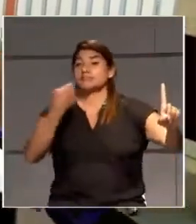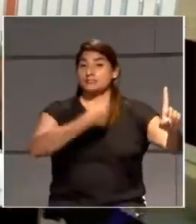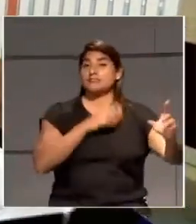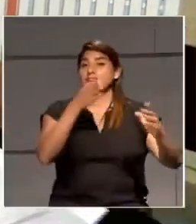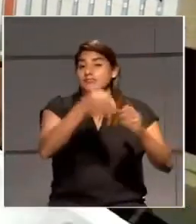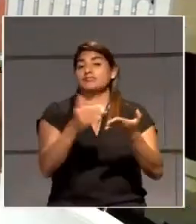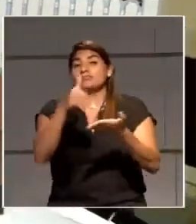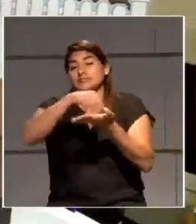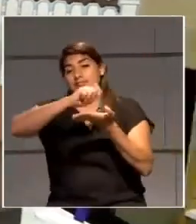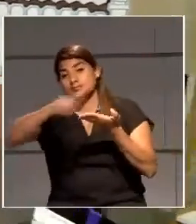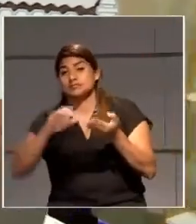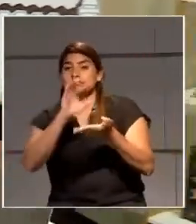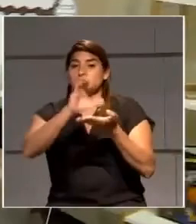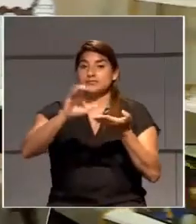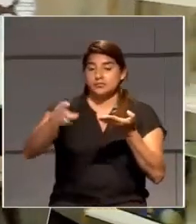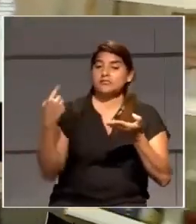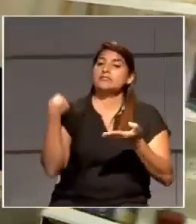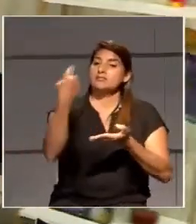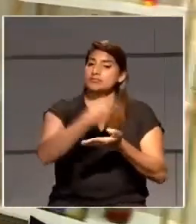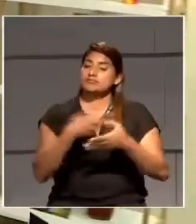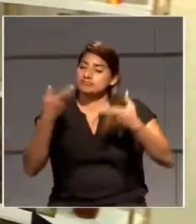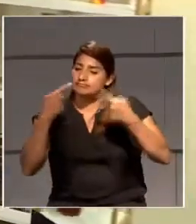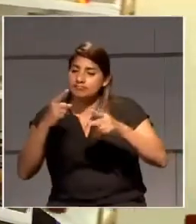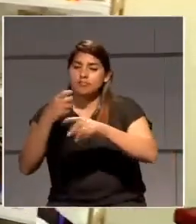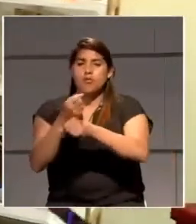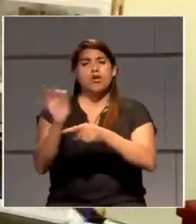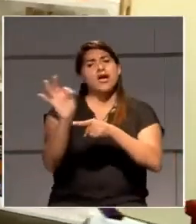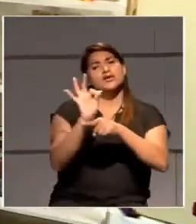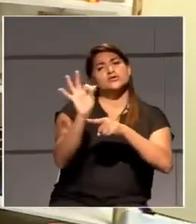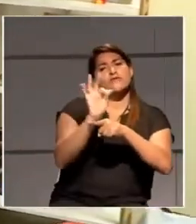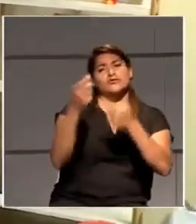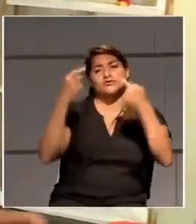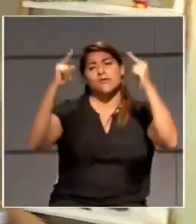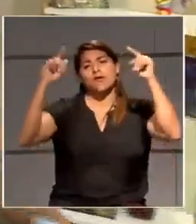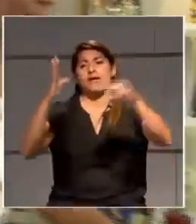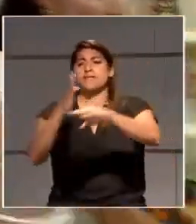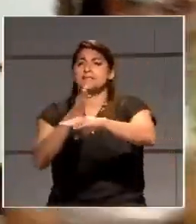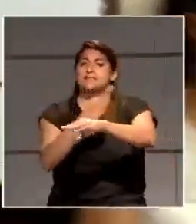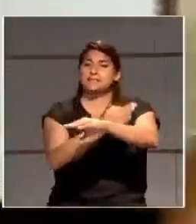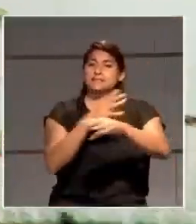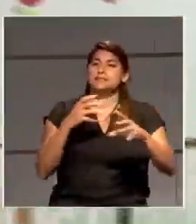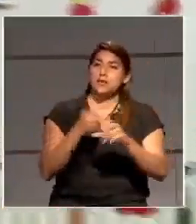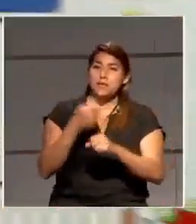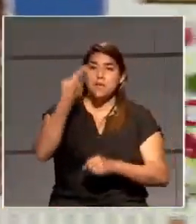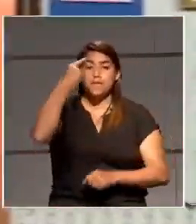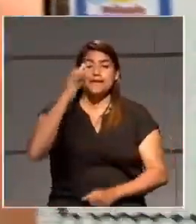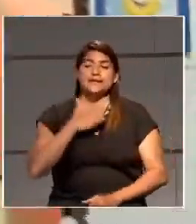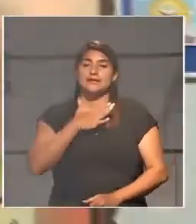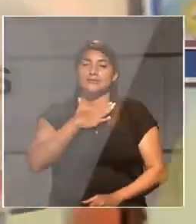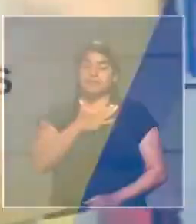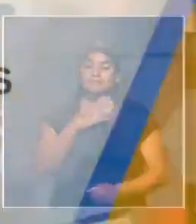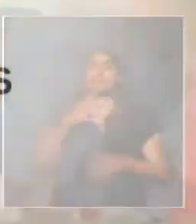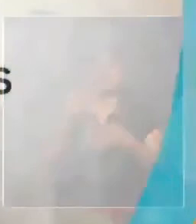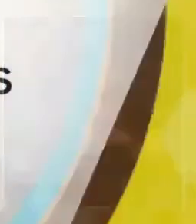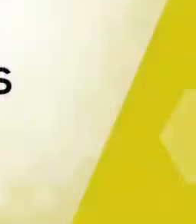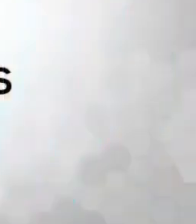mía. Estamos de vuelta en la escuela y el cole. Juntos haremos que todo mejore. Lo hago por vos, lo hago por mí.